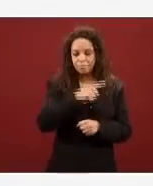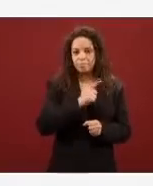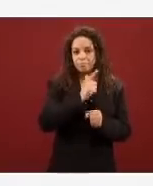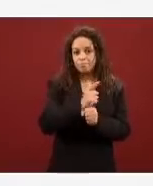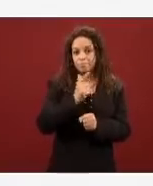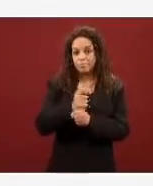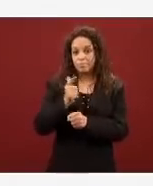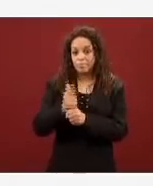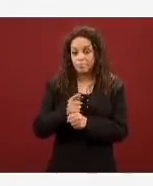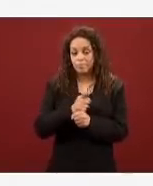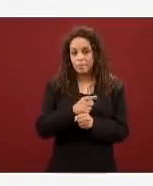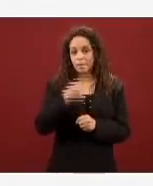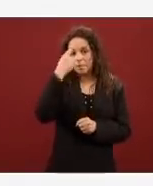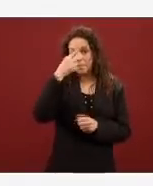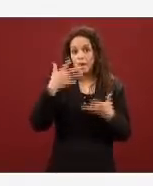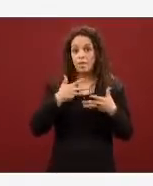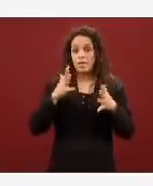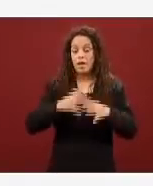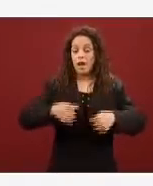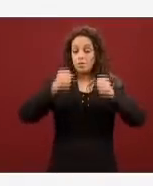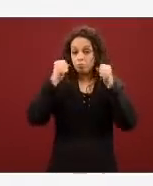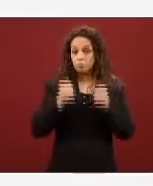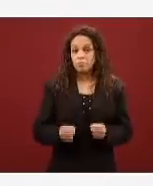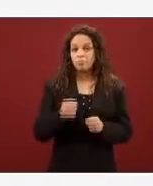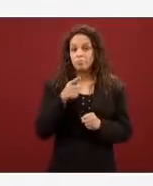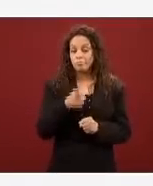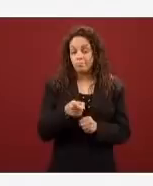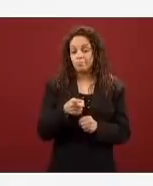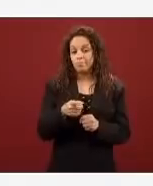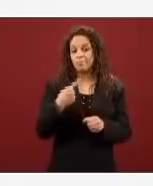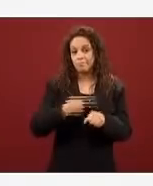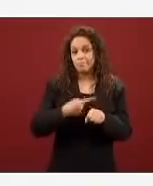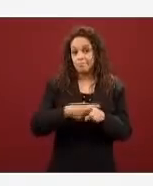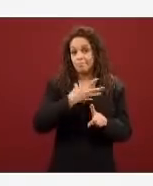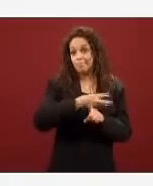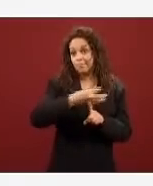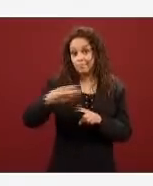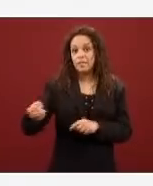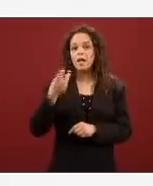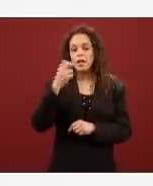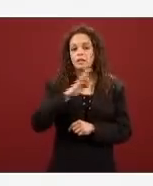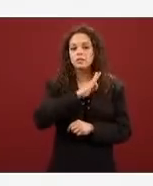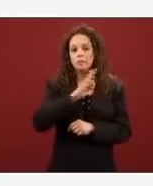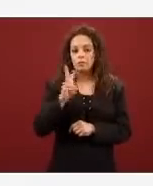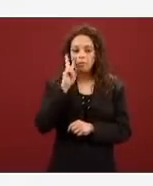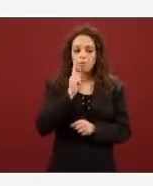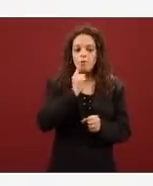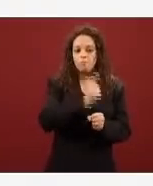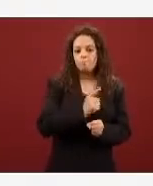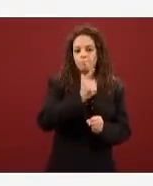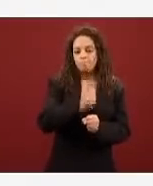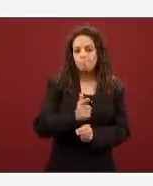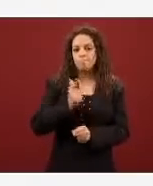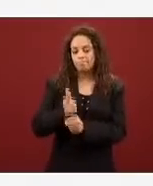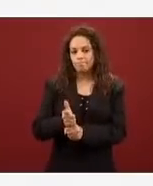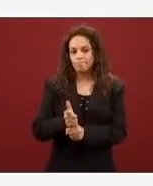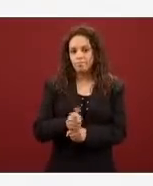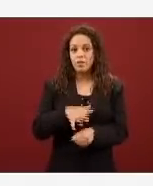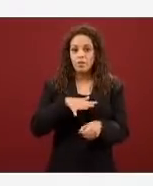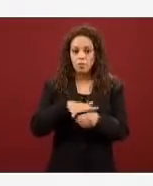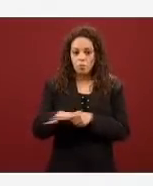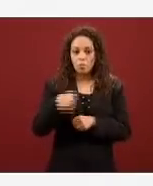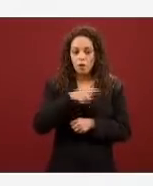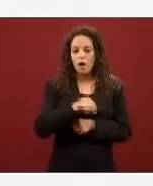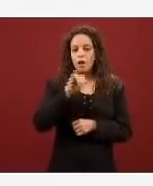contactos de los casos confirmados, porque es a través de este seguimiento que podemos identificar precisamente los casos asociados